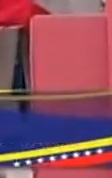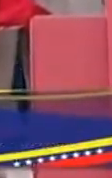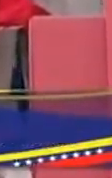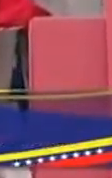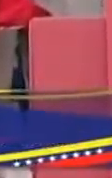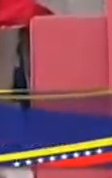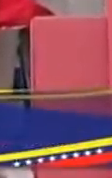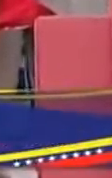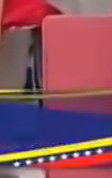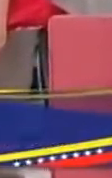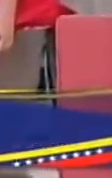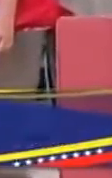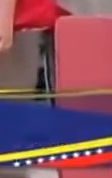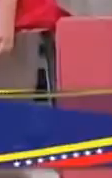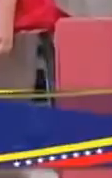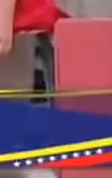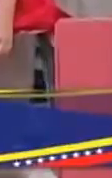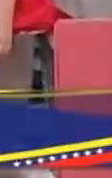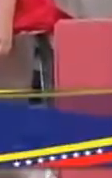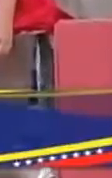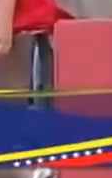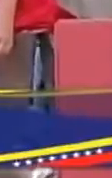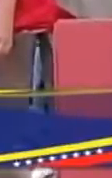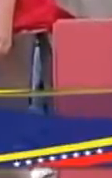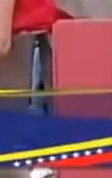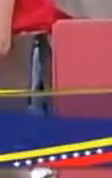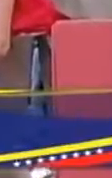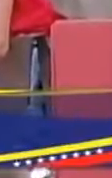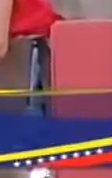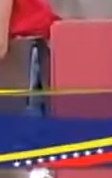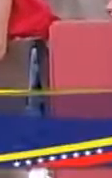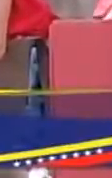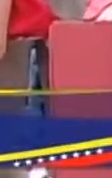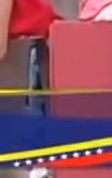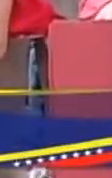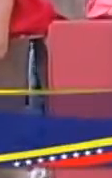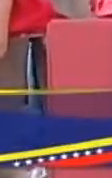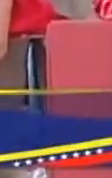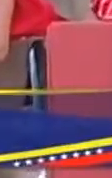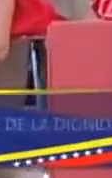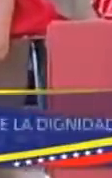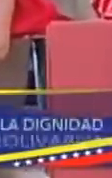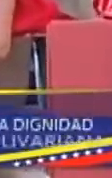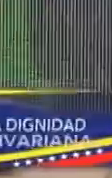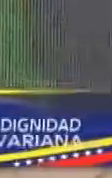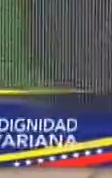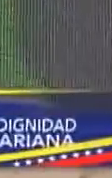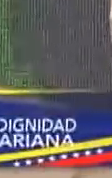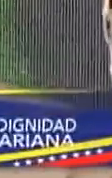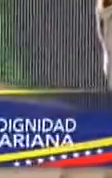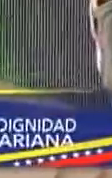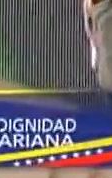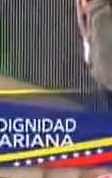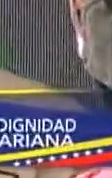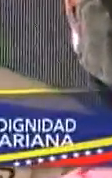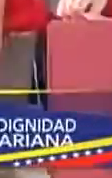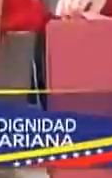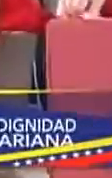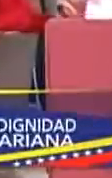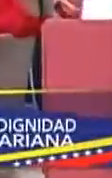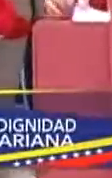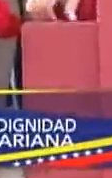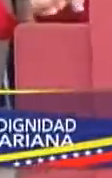Entrar por aquí, por este portón. Bueno, por ahí entramos al final. Y con nosotros entró el pueblo a Miraflores